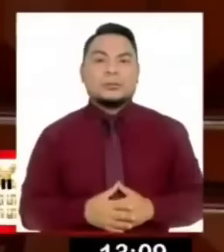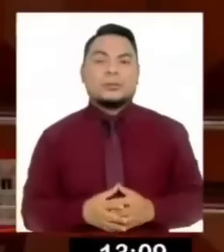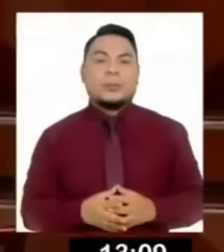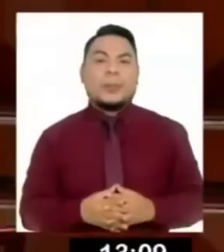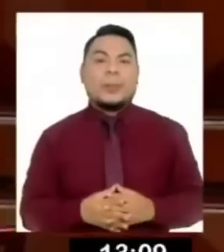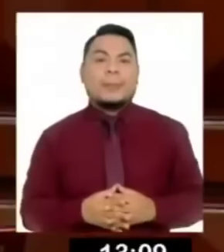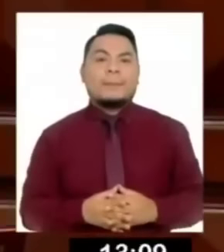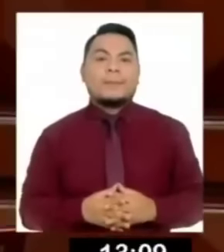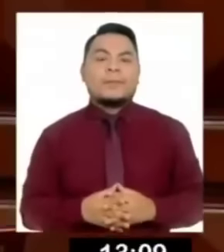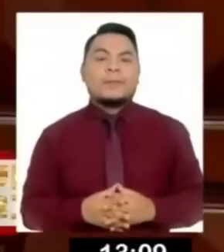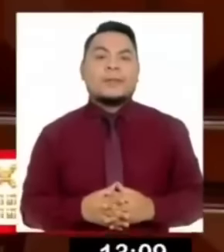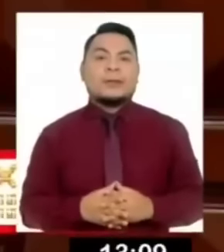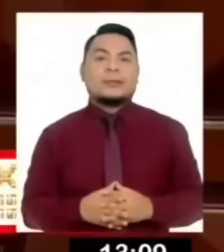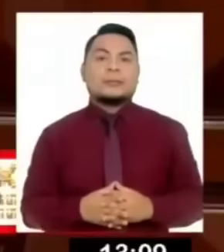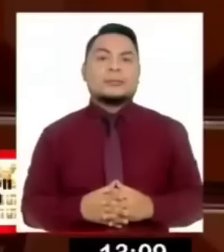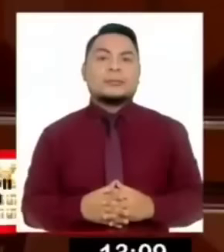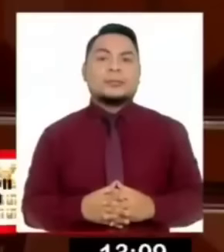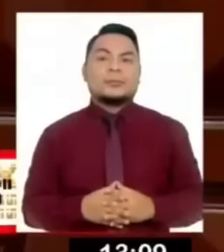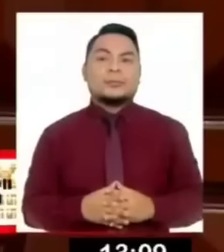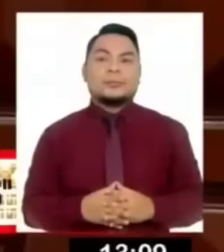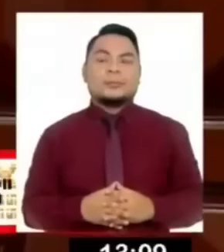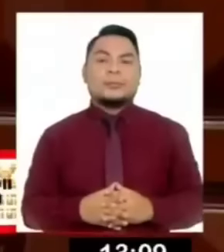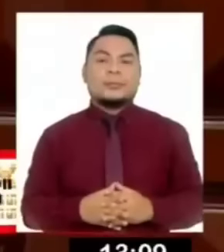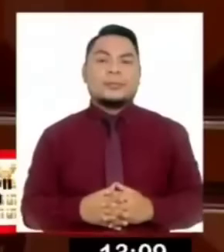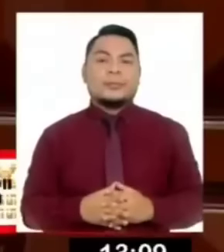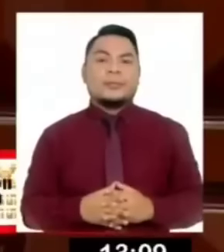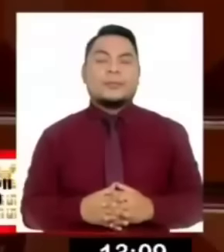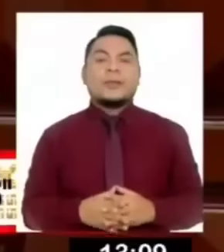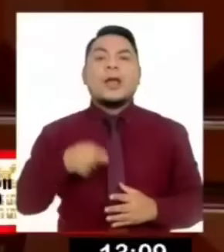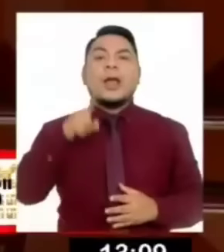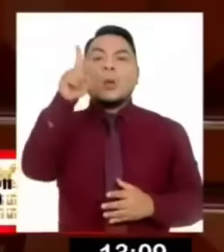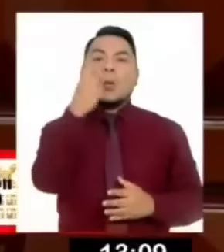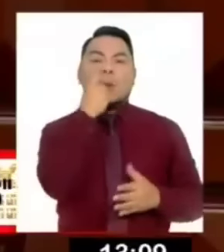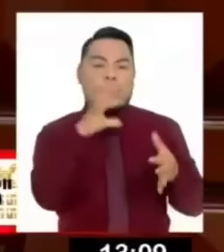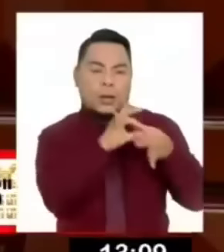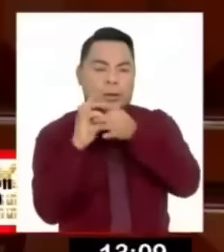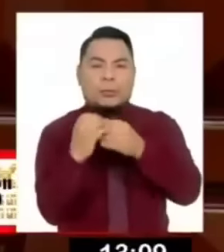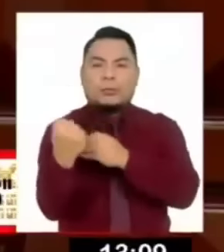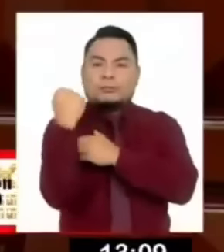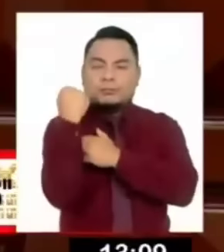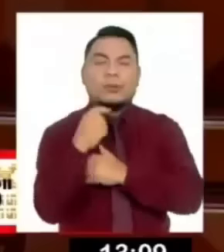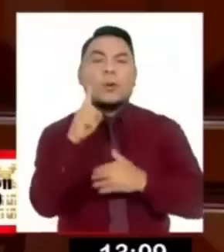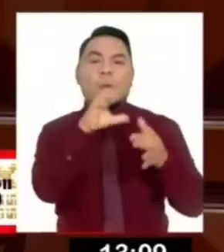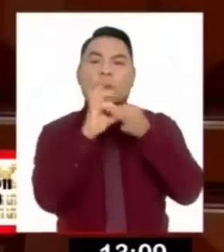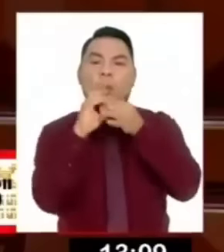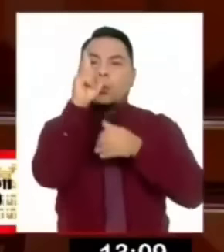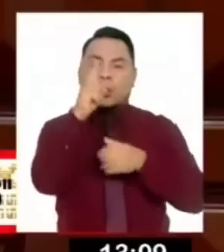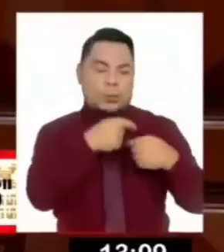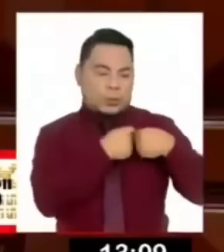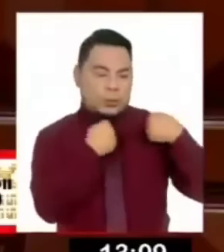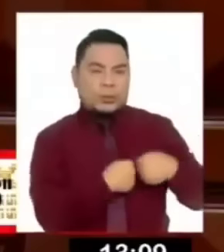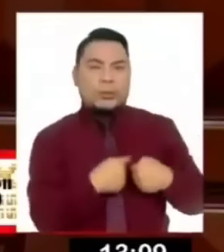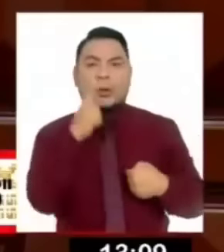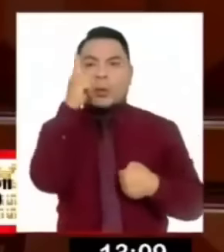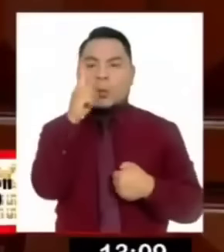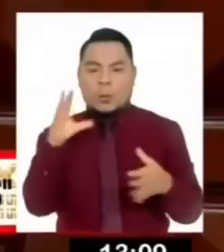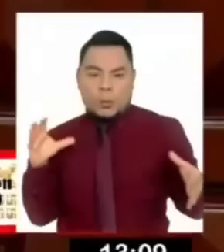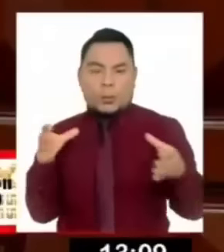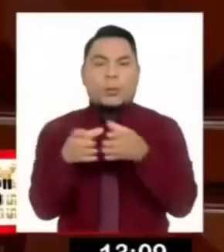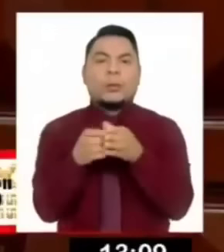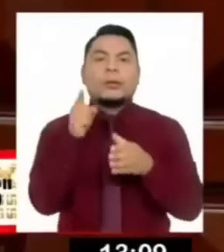Sunquilla y Jut Maquilla. Una sola fuerza, un solo corazón, una